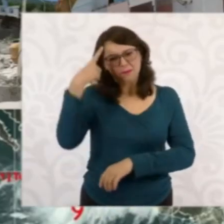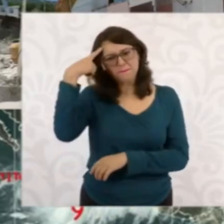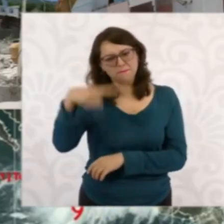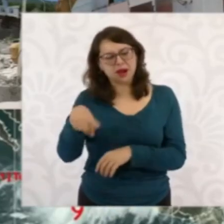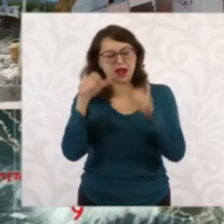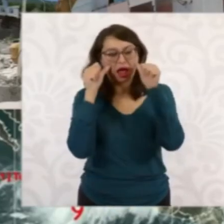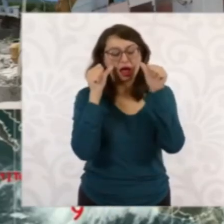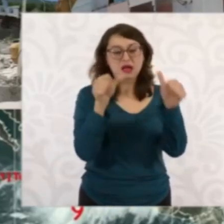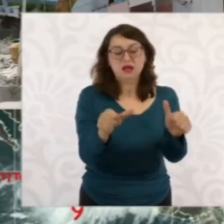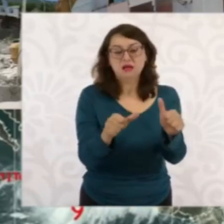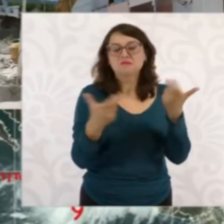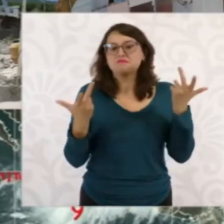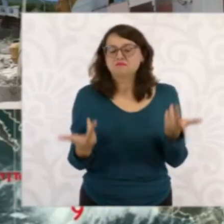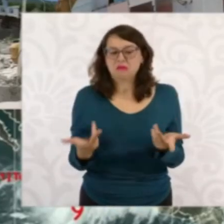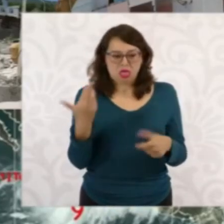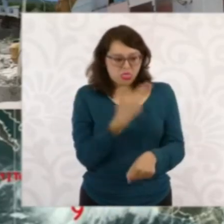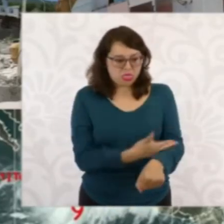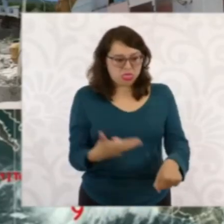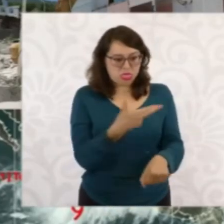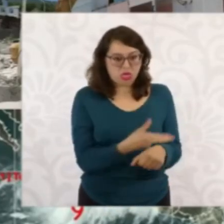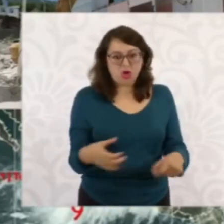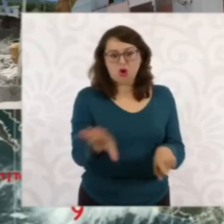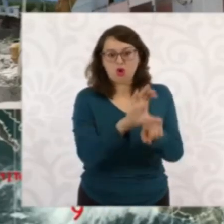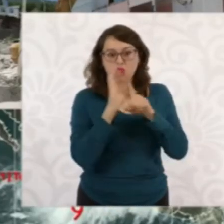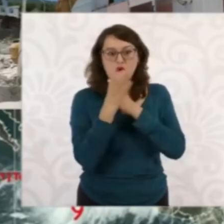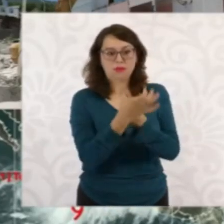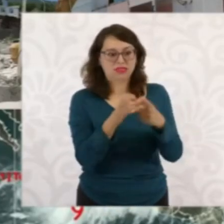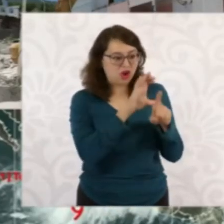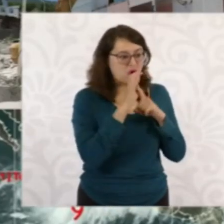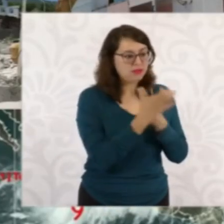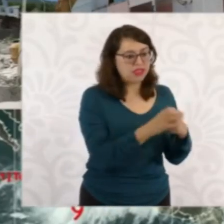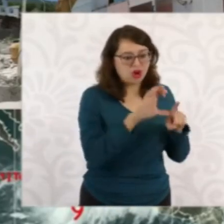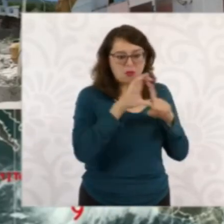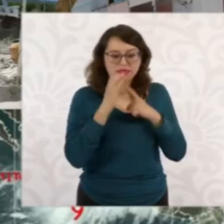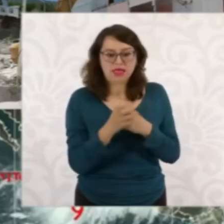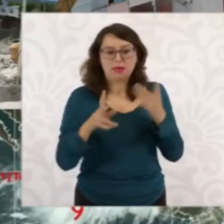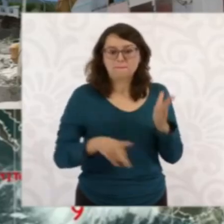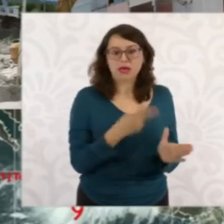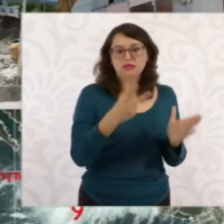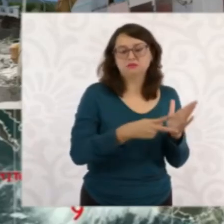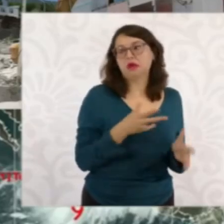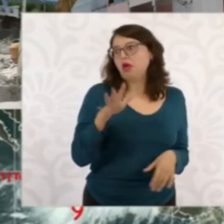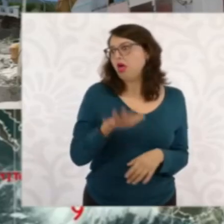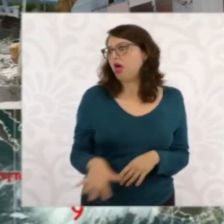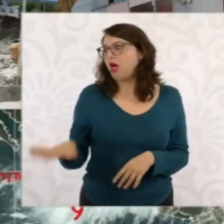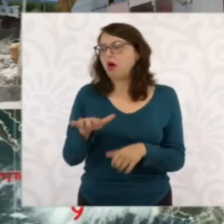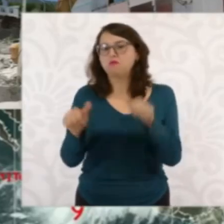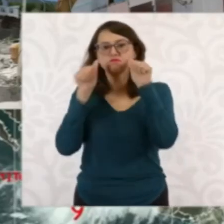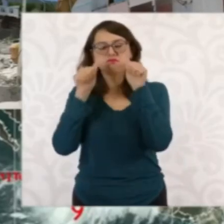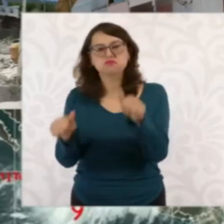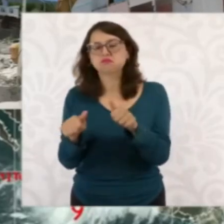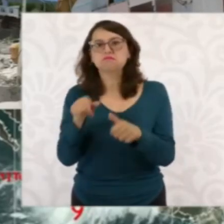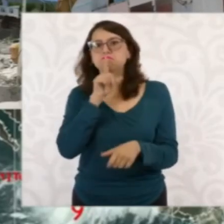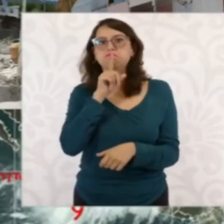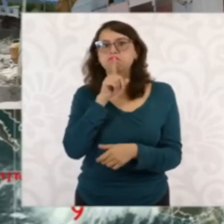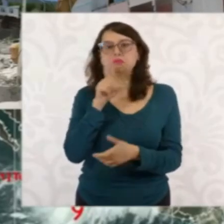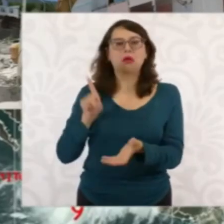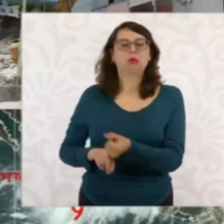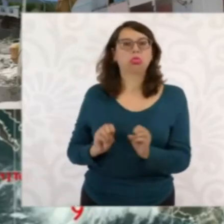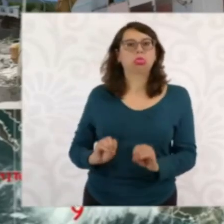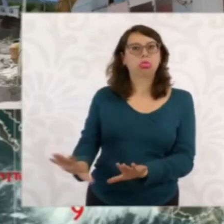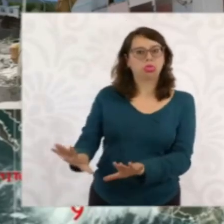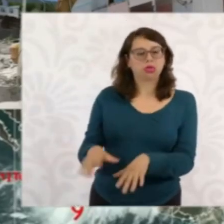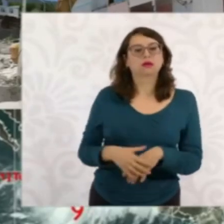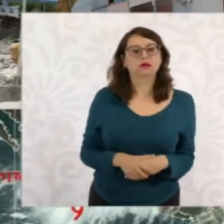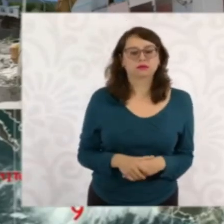Se pasaban más tiempo haciendo los comités con el flujo que vimos al principio que atendiendo la contingencia. Luego,